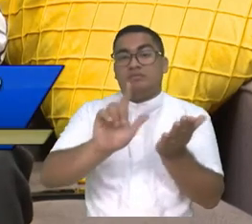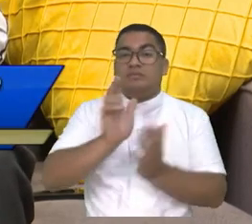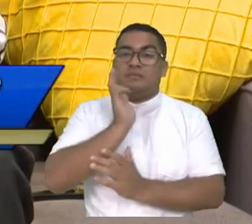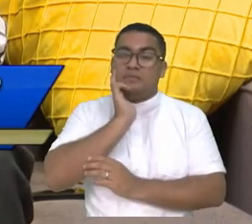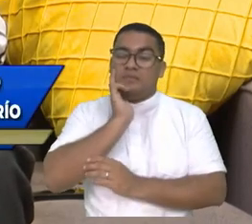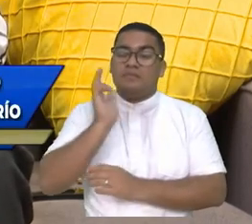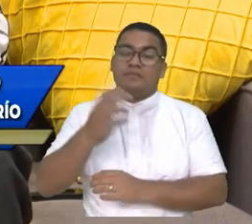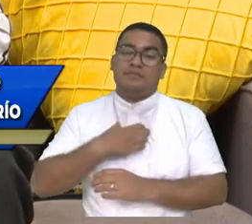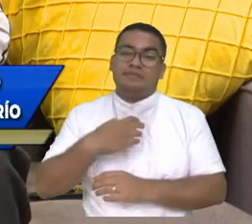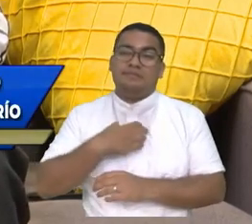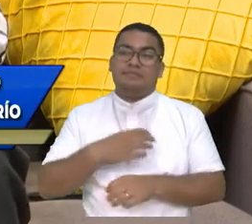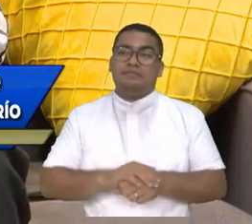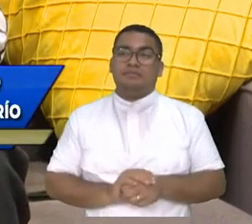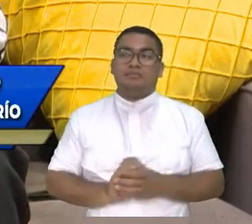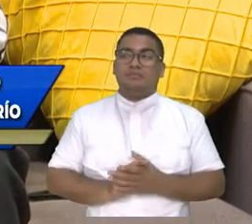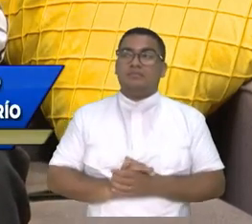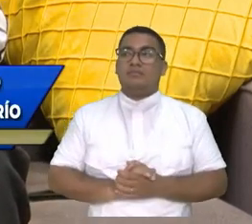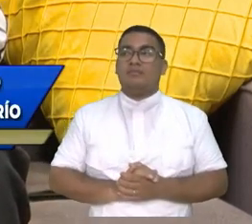parte de Rubén Darío.